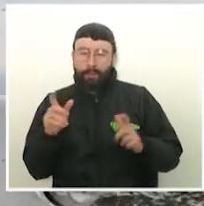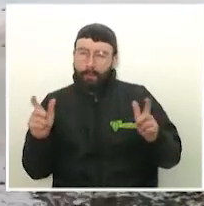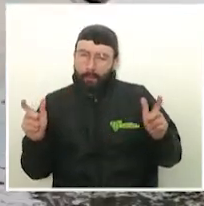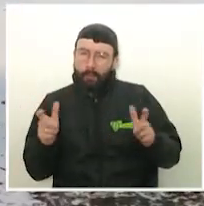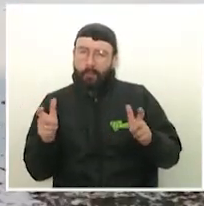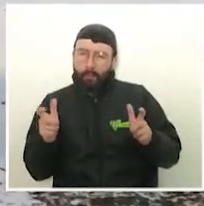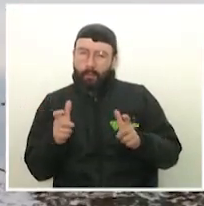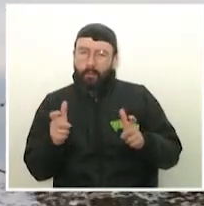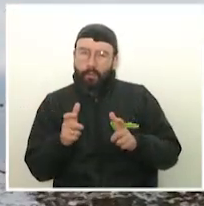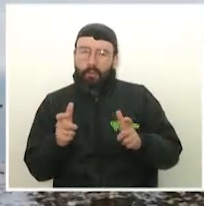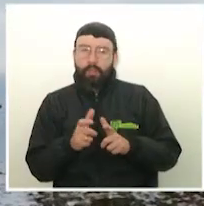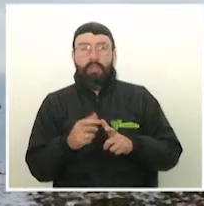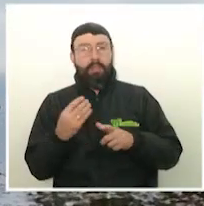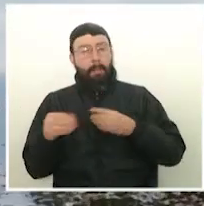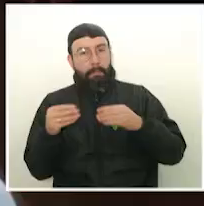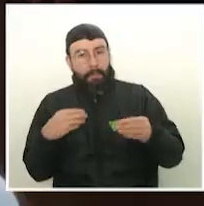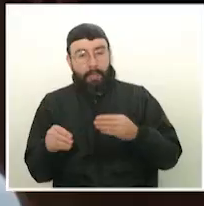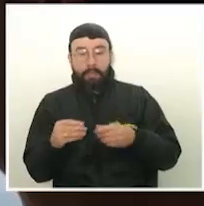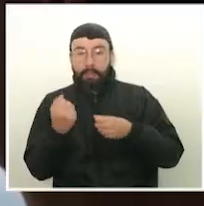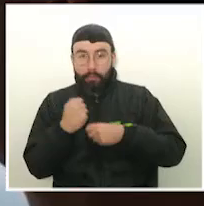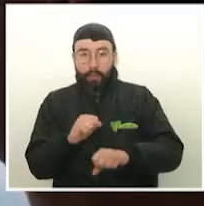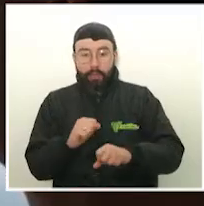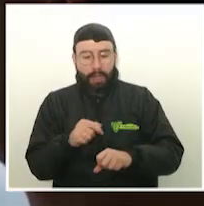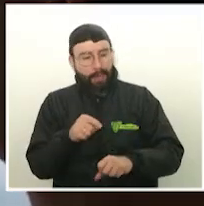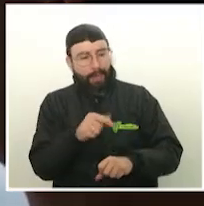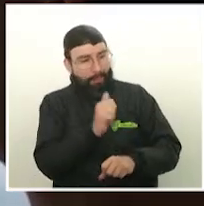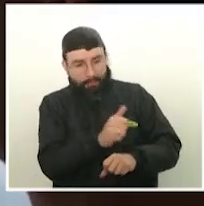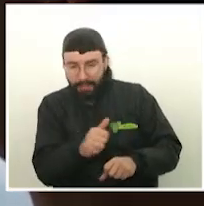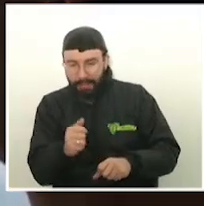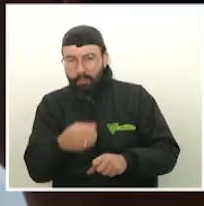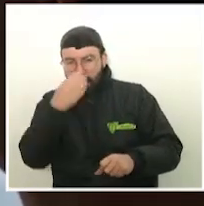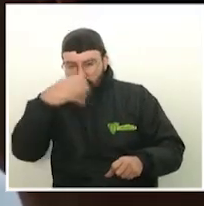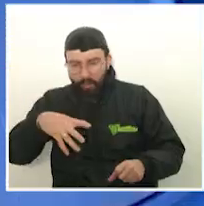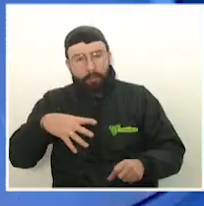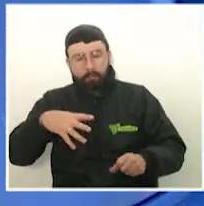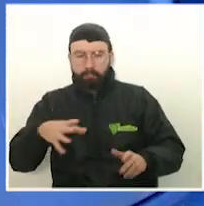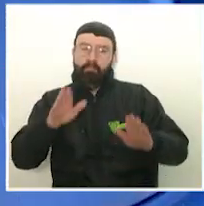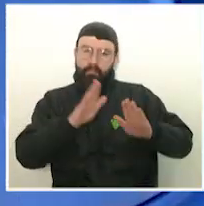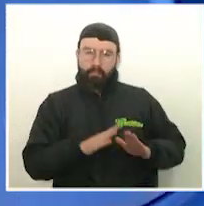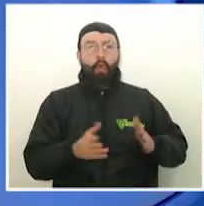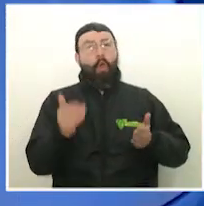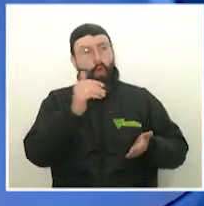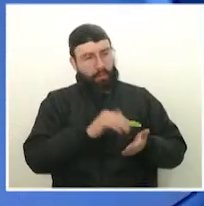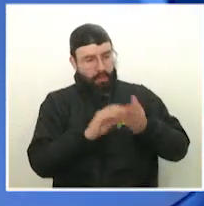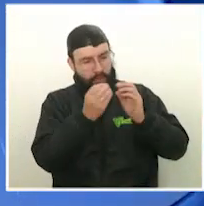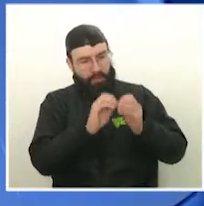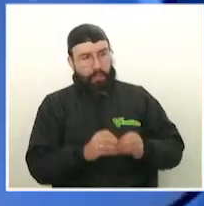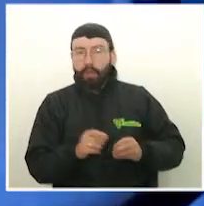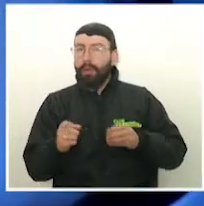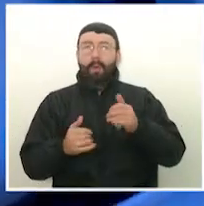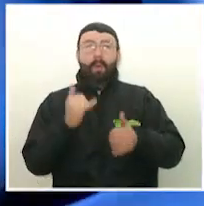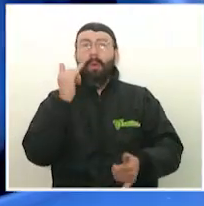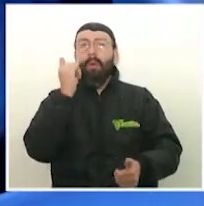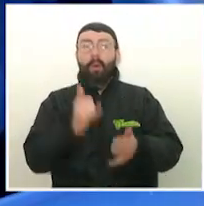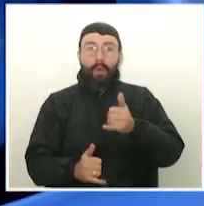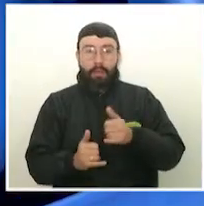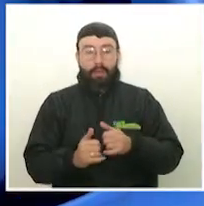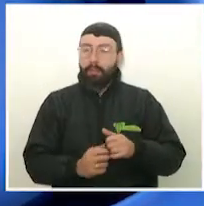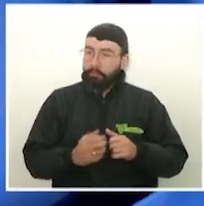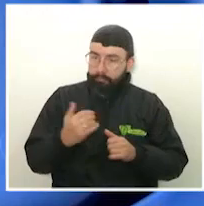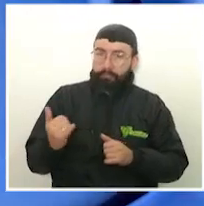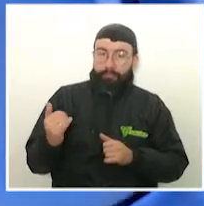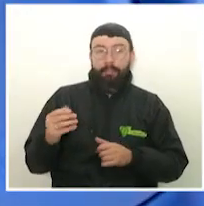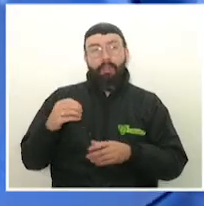consumo de plástico, recuerda reutilizar esos productos en la medida de lo posible y, en último caso, tirarlos al